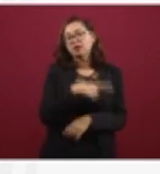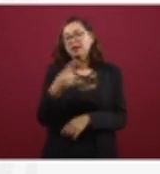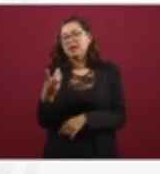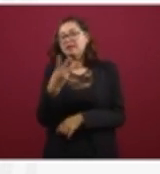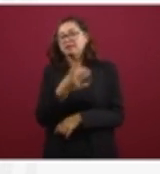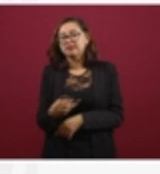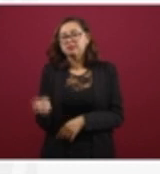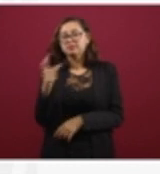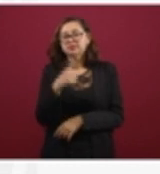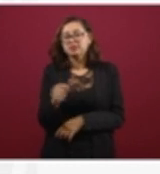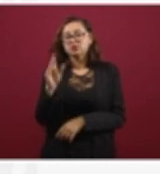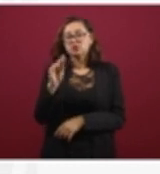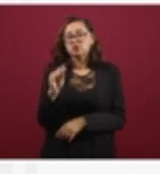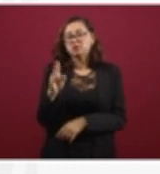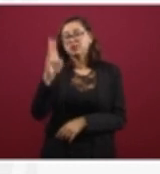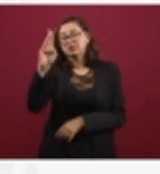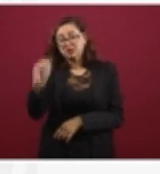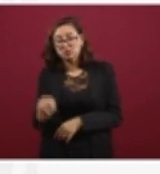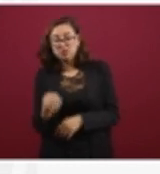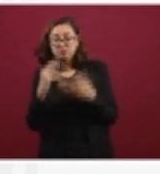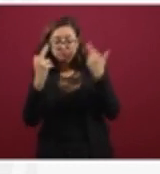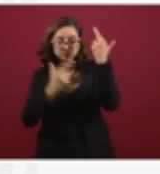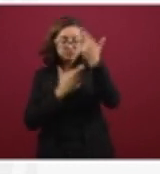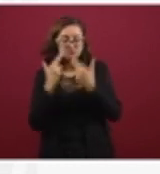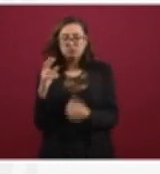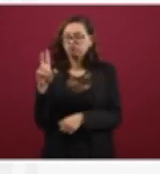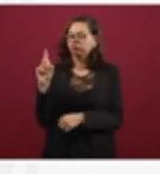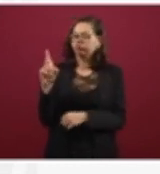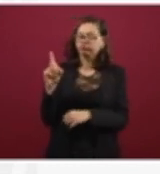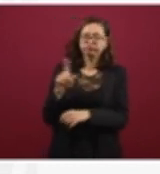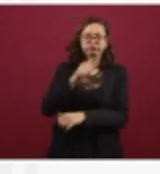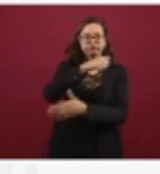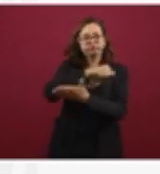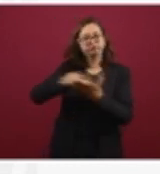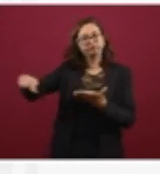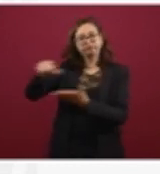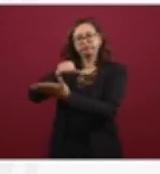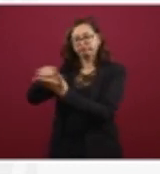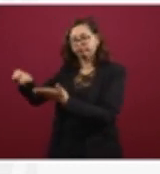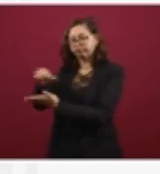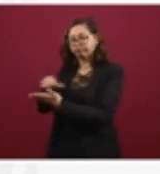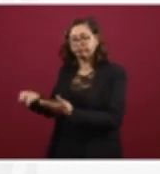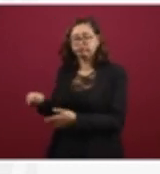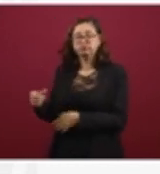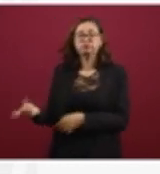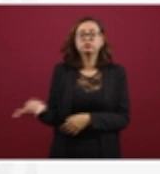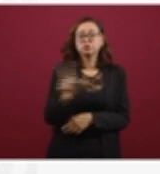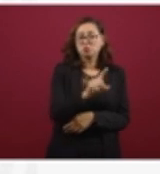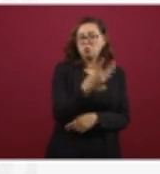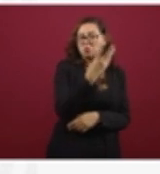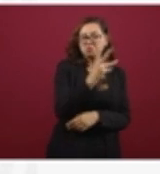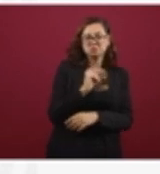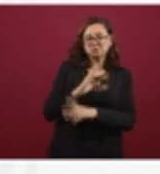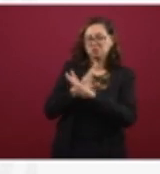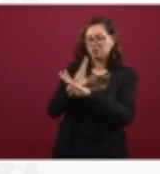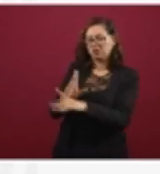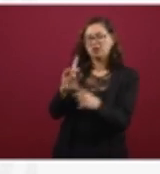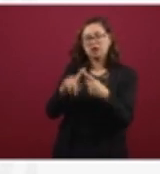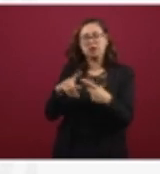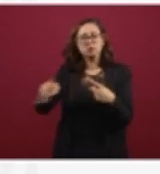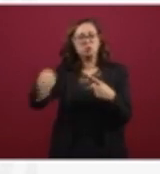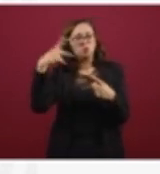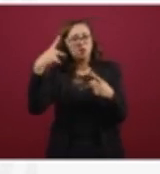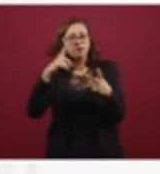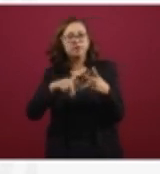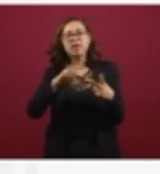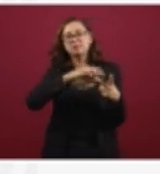3,199 bombas, 30 fueron inmovilizadas. Las cuatro que no permitieron verificar es una en Puebla, Puebla, una en Zitácuaro,